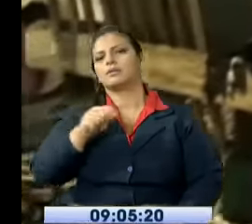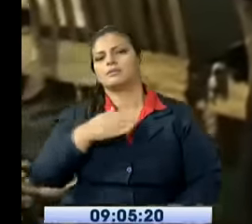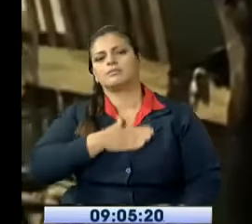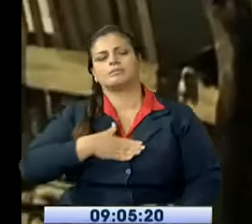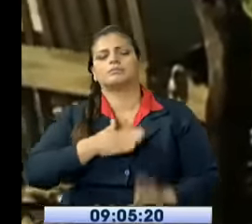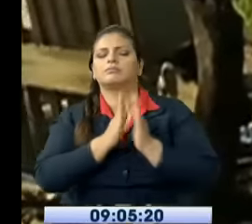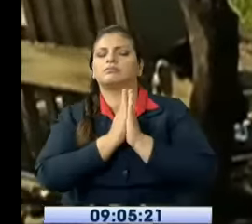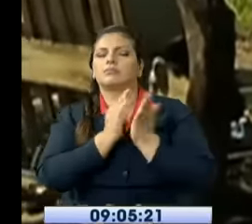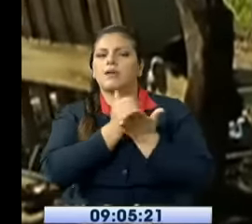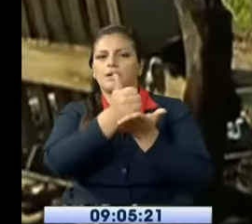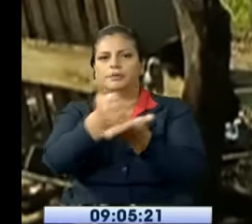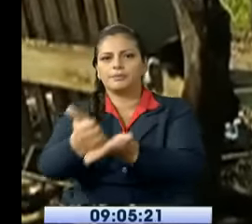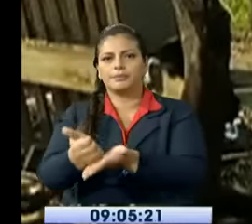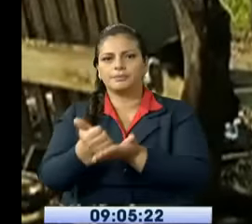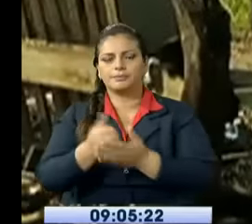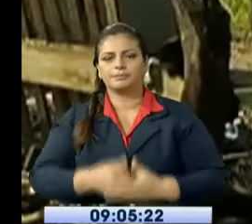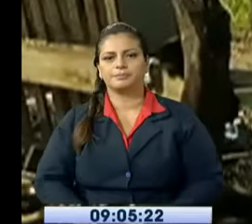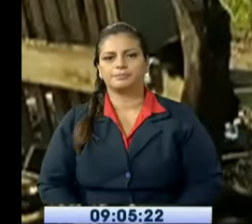Jorge Escobar.